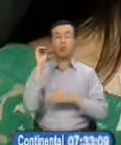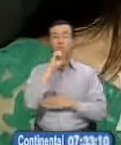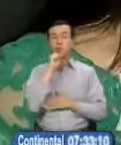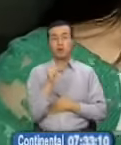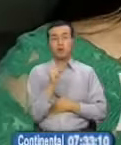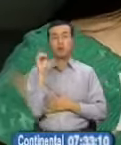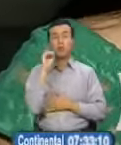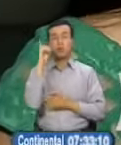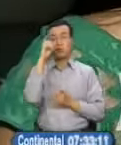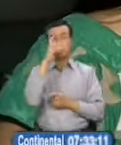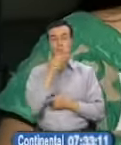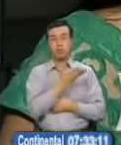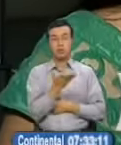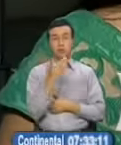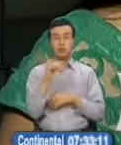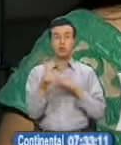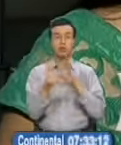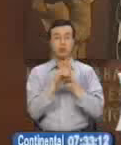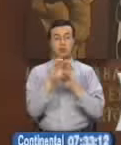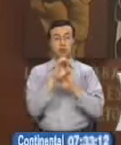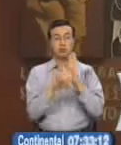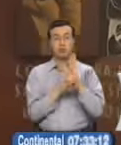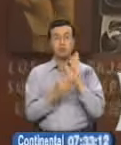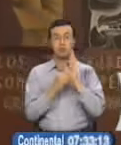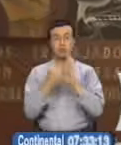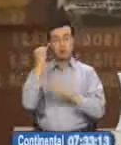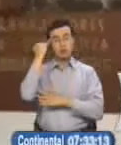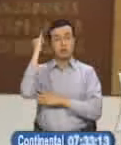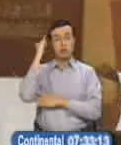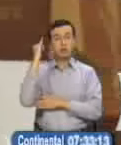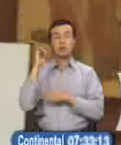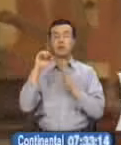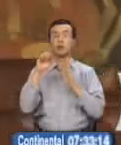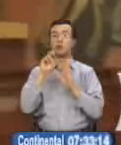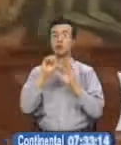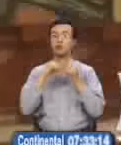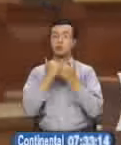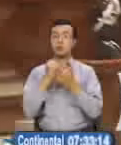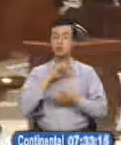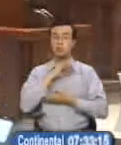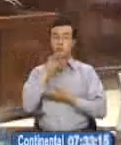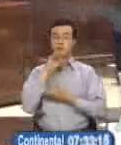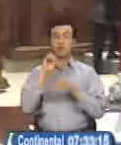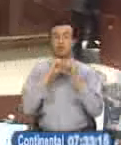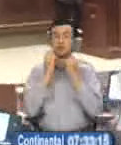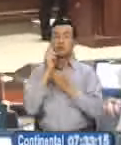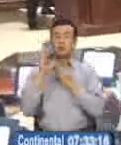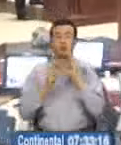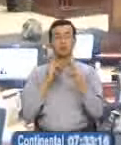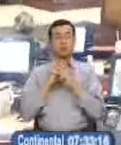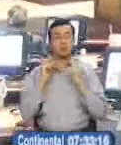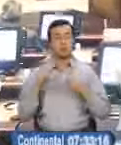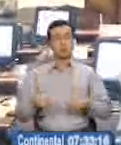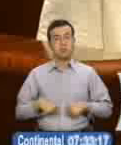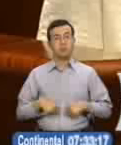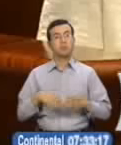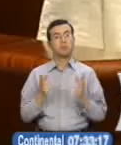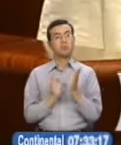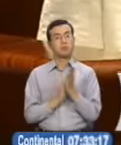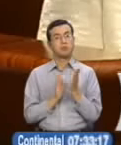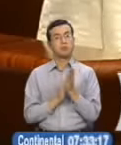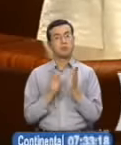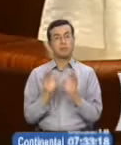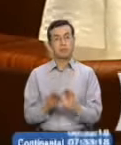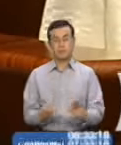o de alta complejidad como lo establece la Constitución. Esta iniciativa del Parlamento fue halagada por la representante de la Organización Mundial de la Salud en Ecuador. Es